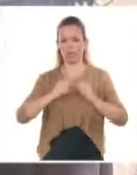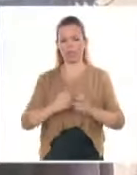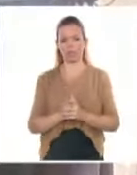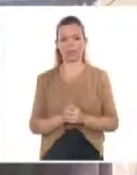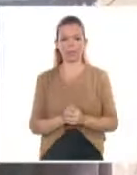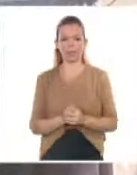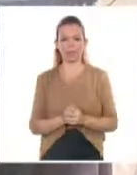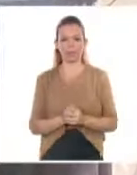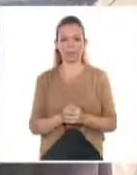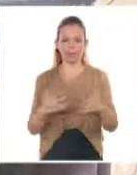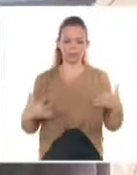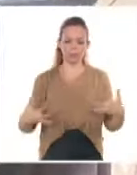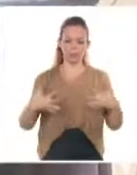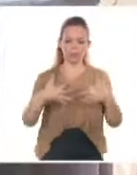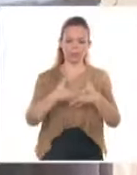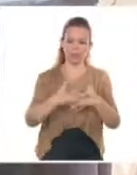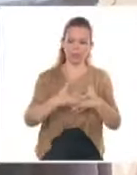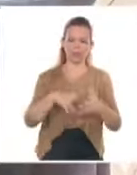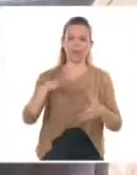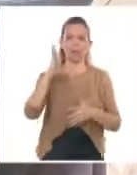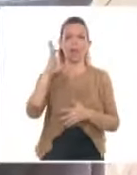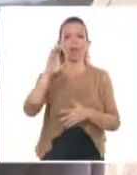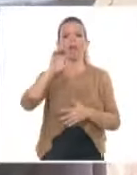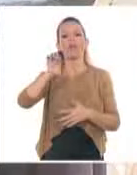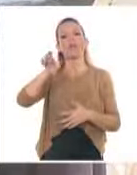entre Ferroazul y Ferrocarriles Cienfuegos,